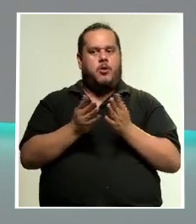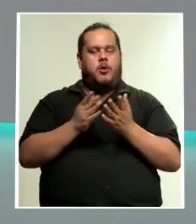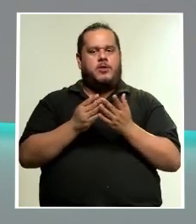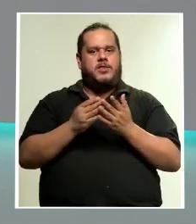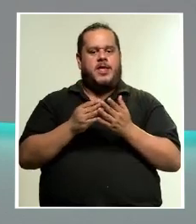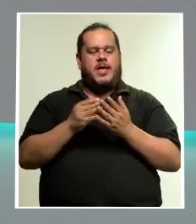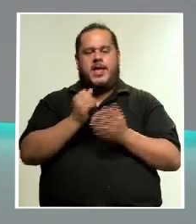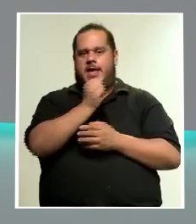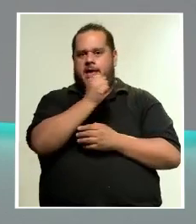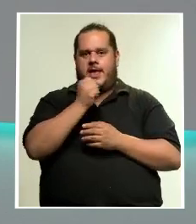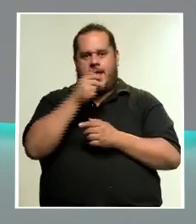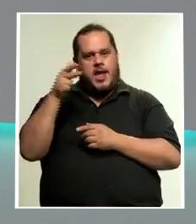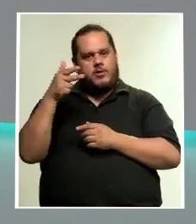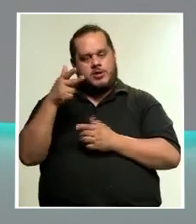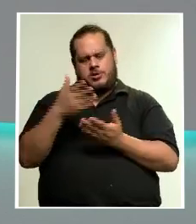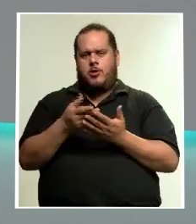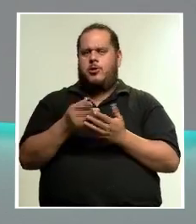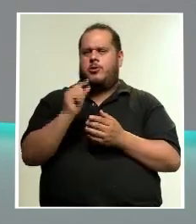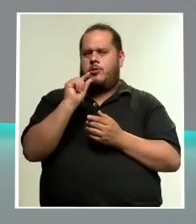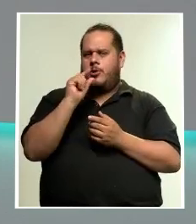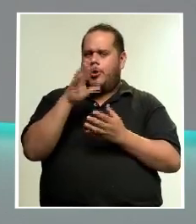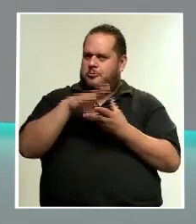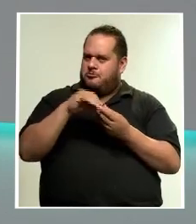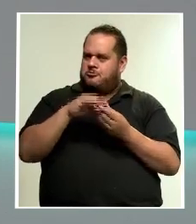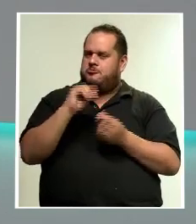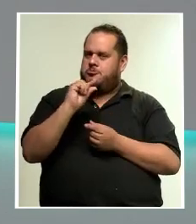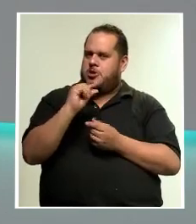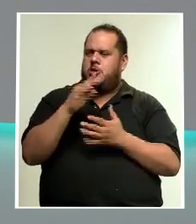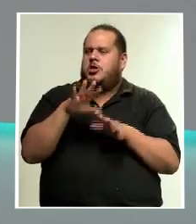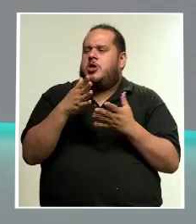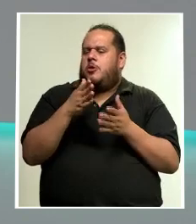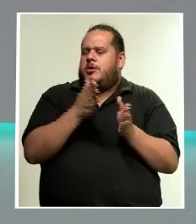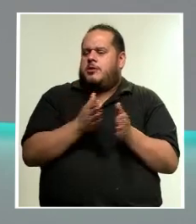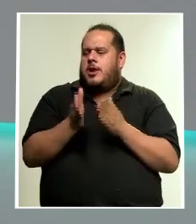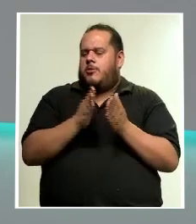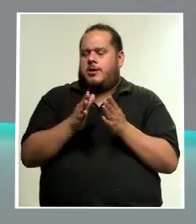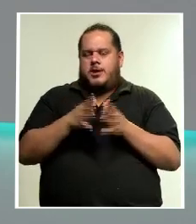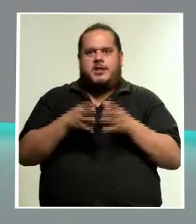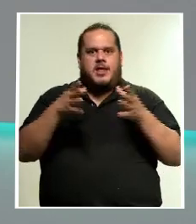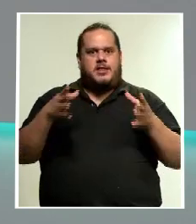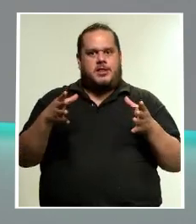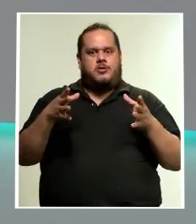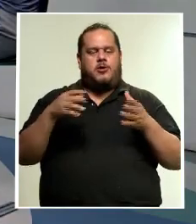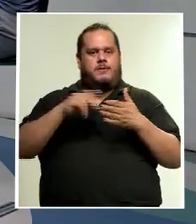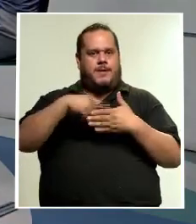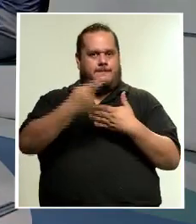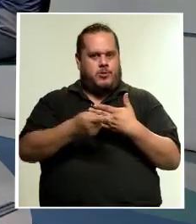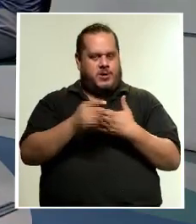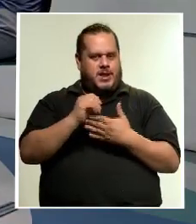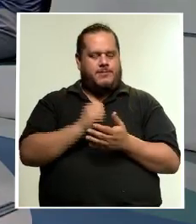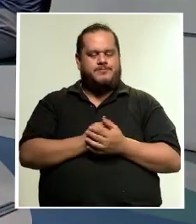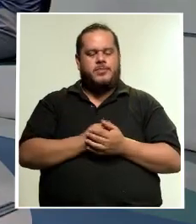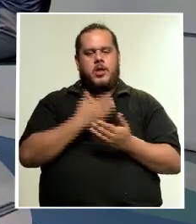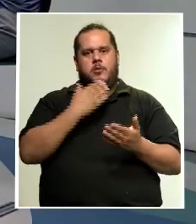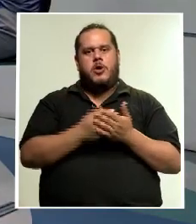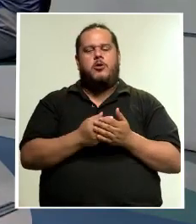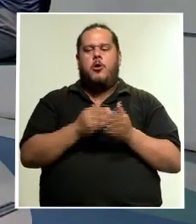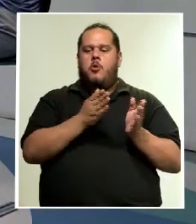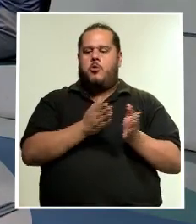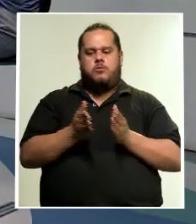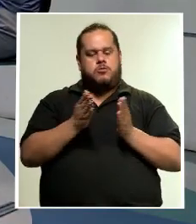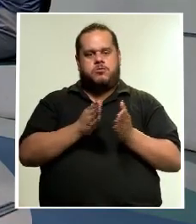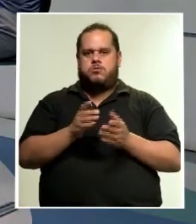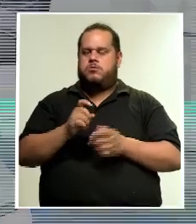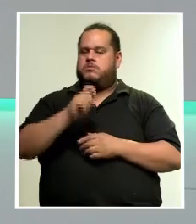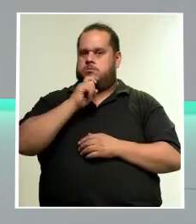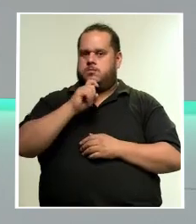un detallito para que la gente se haga una idea de cómo ha sido la logística de esta enorme producción. Sí, es realmente una logística bastante